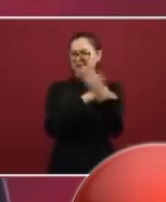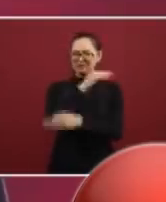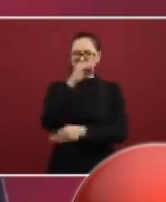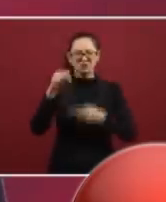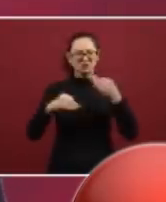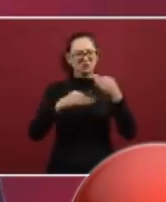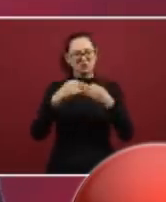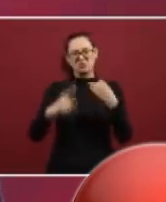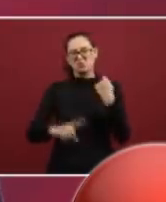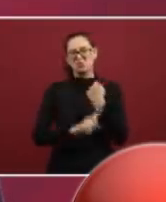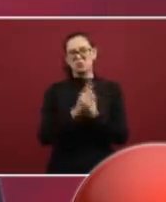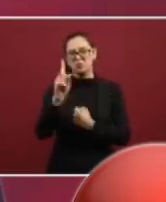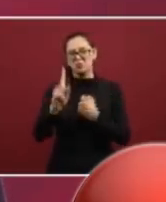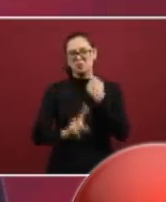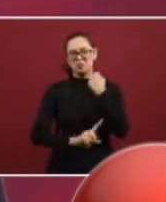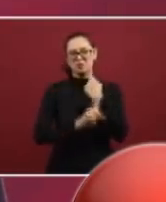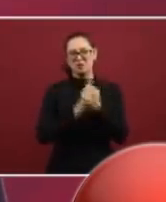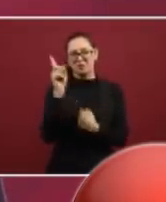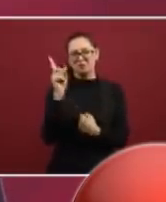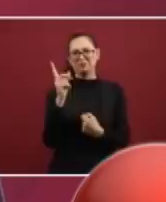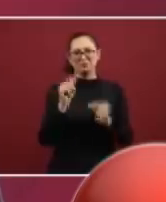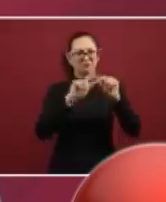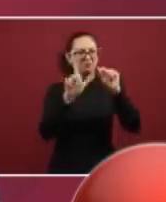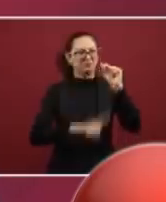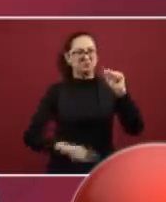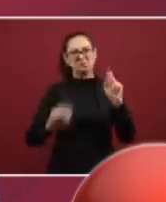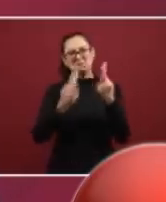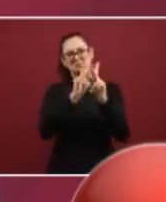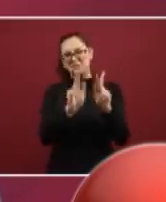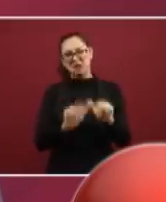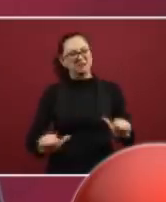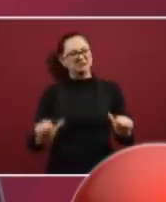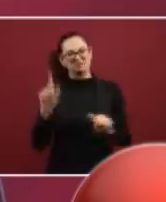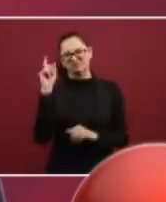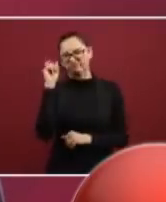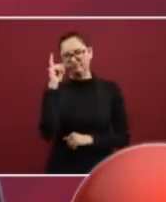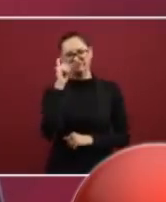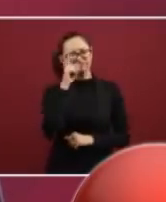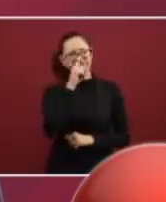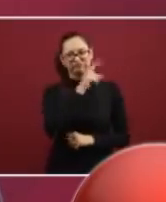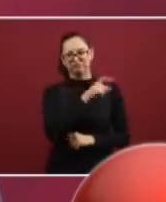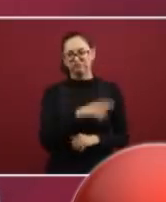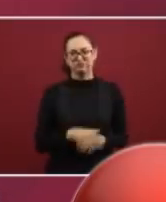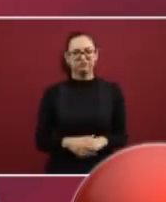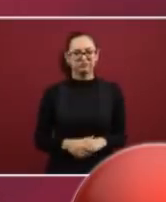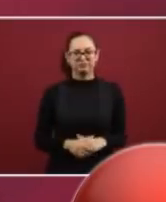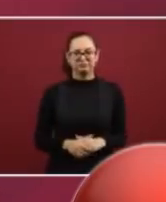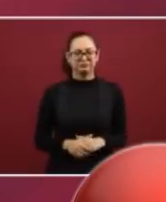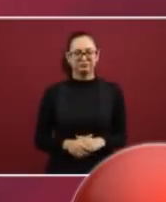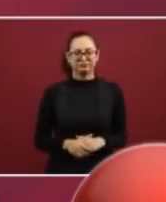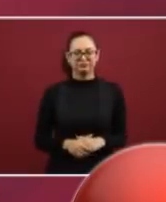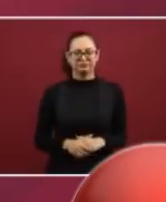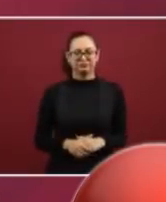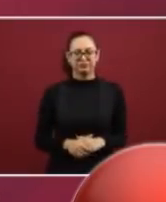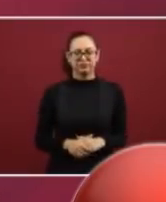más problemas para garantizar la paz y la tranquilidad. Y además es